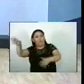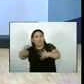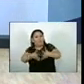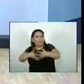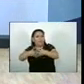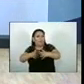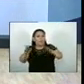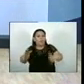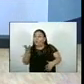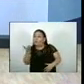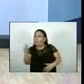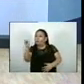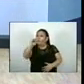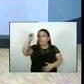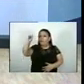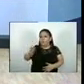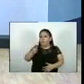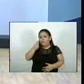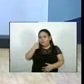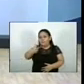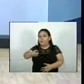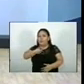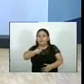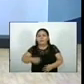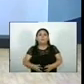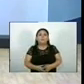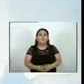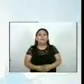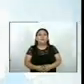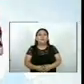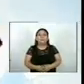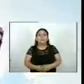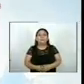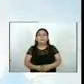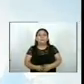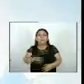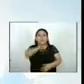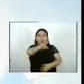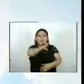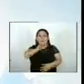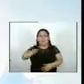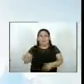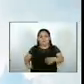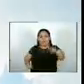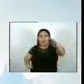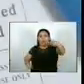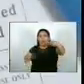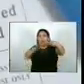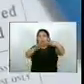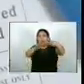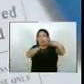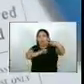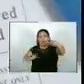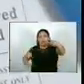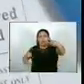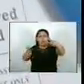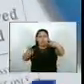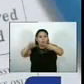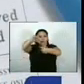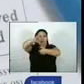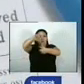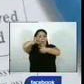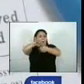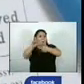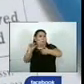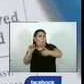Conozca cuál es el porcentaje en el siguiente reporte. El Salvador es el segundo país de Centroamérica con la